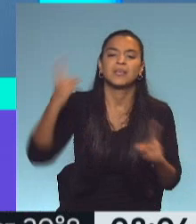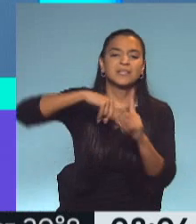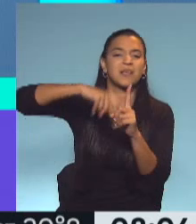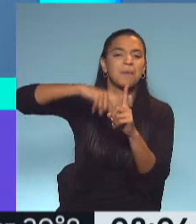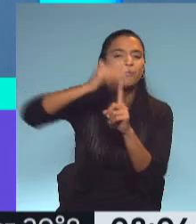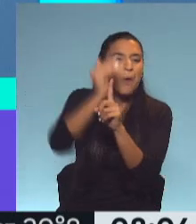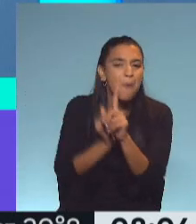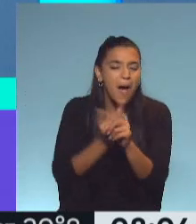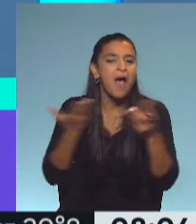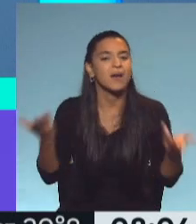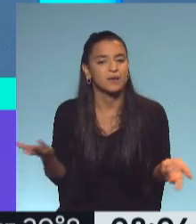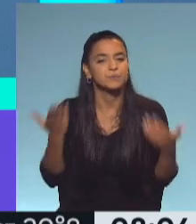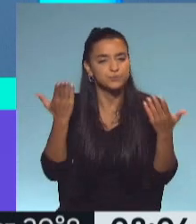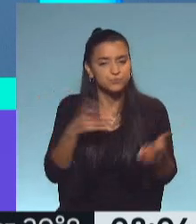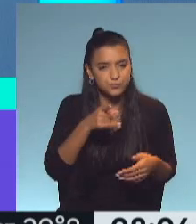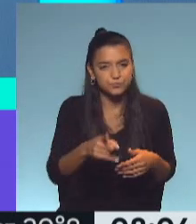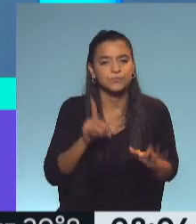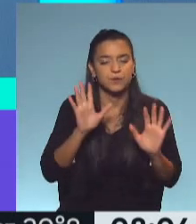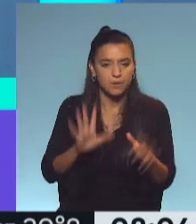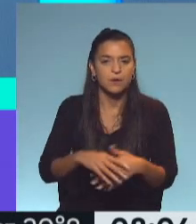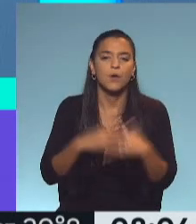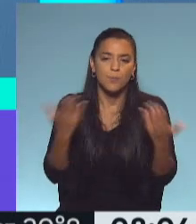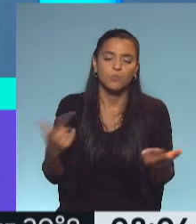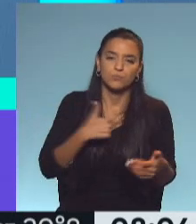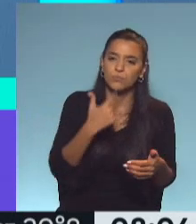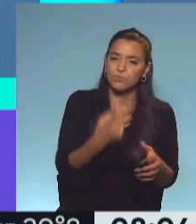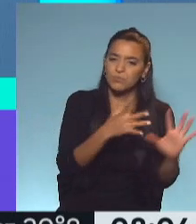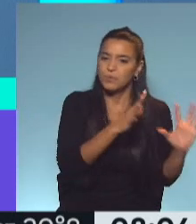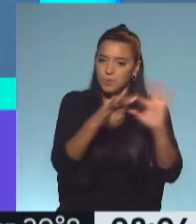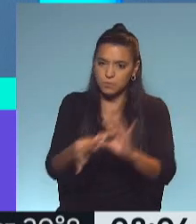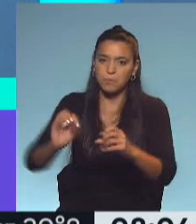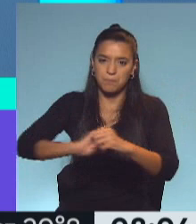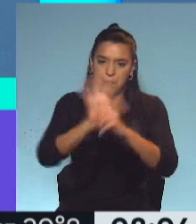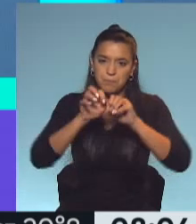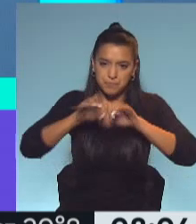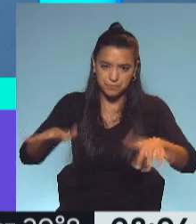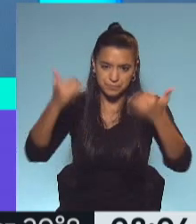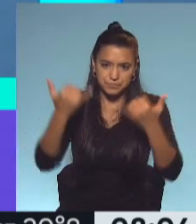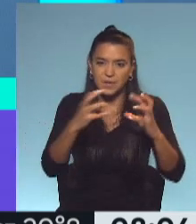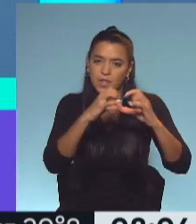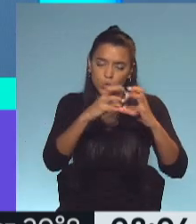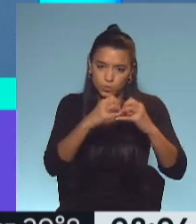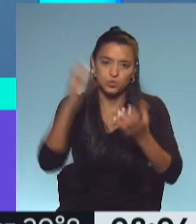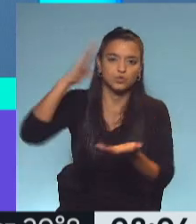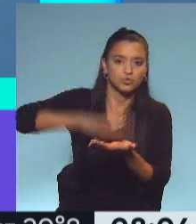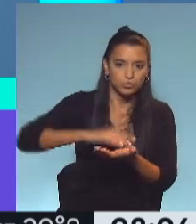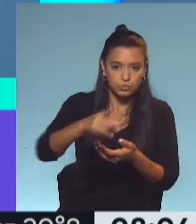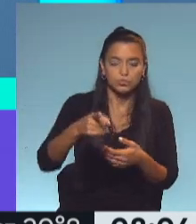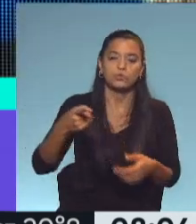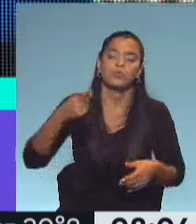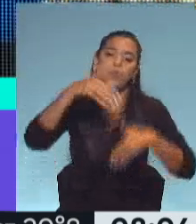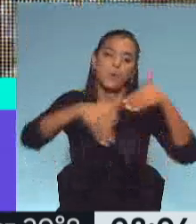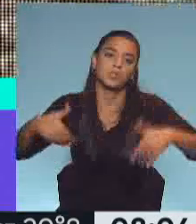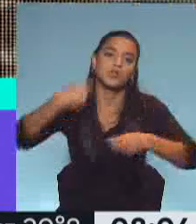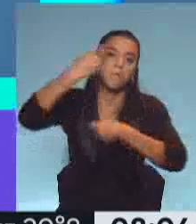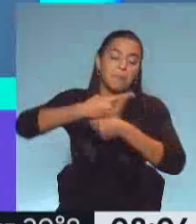más bajas. En este sentido por eso digo, está vinculado con la pandemia esta discusión sobre las primarias. ¿Por